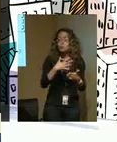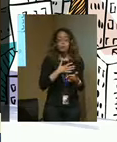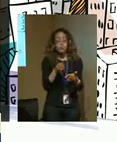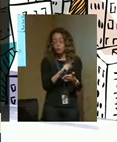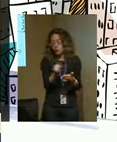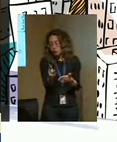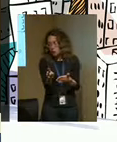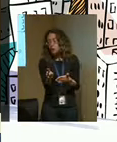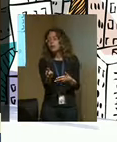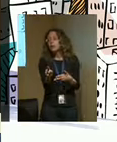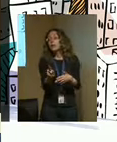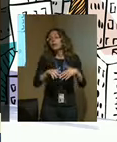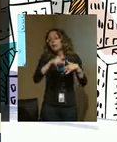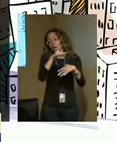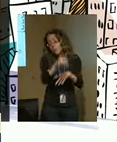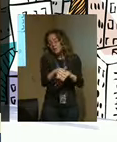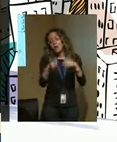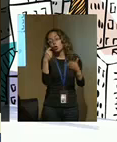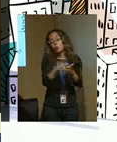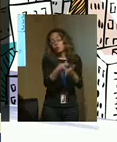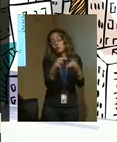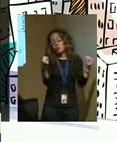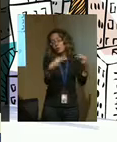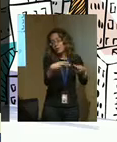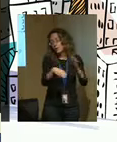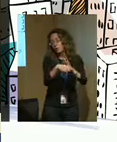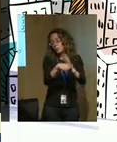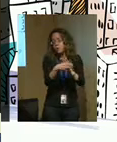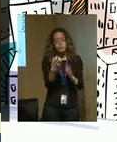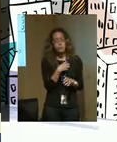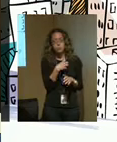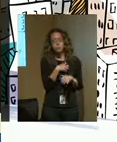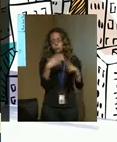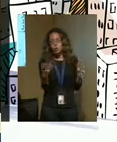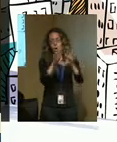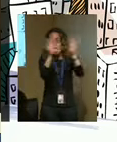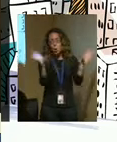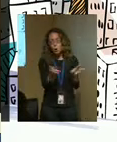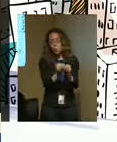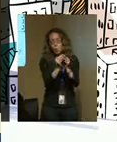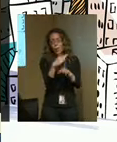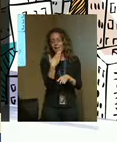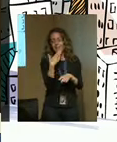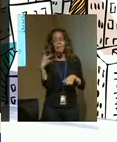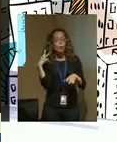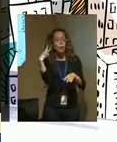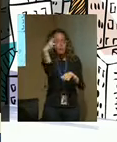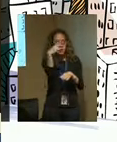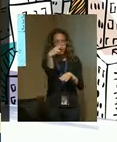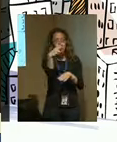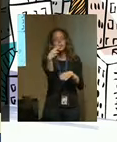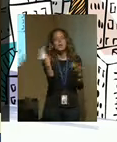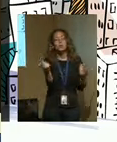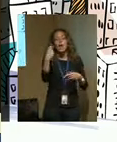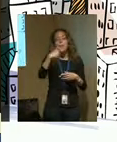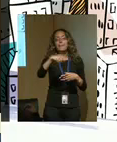van a poder continuar su cotización, con lo cual cuando se llegue la edad de jubilación su pensión va a